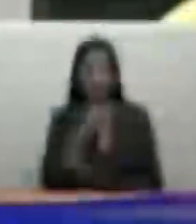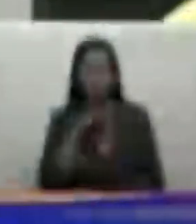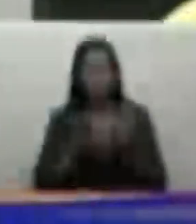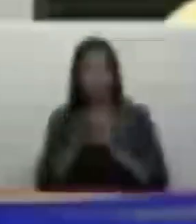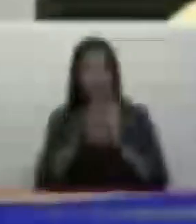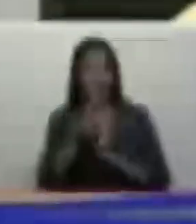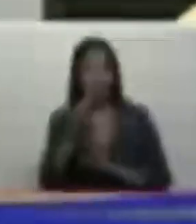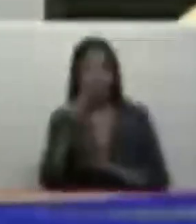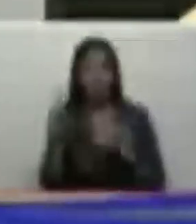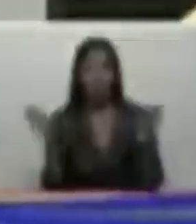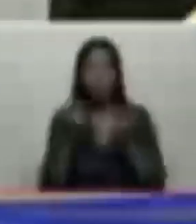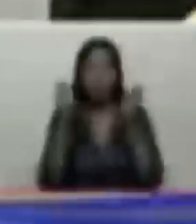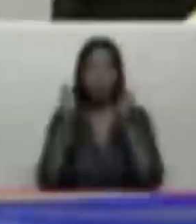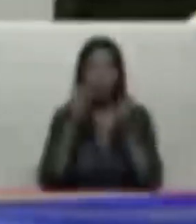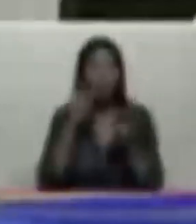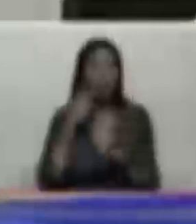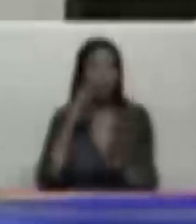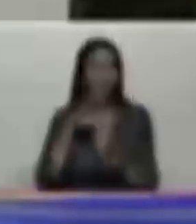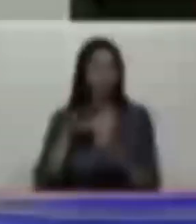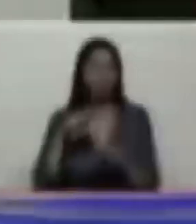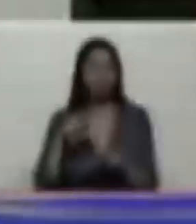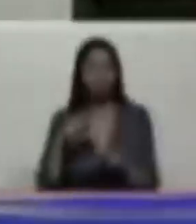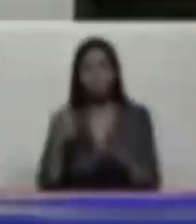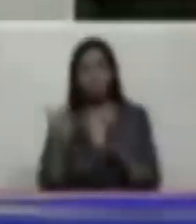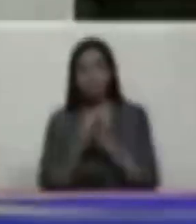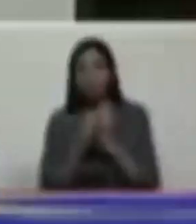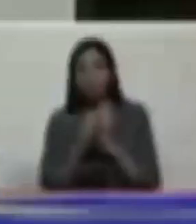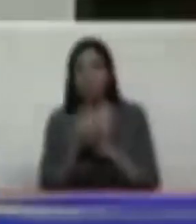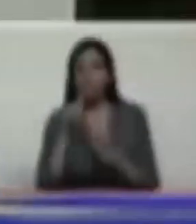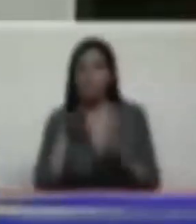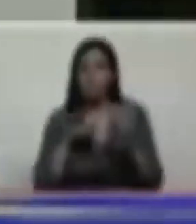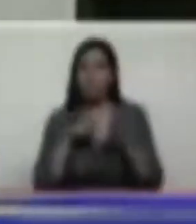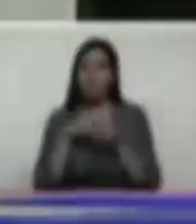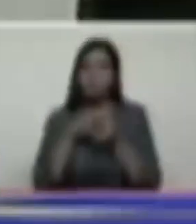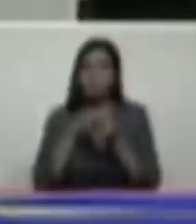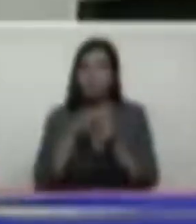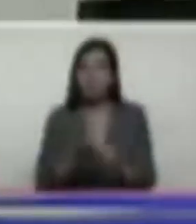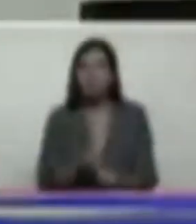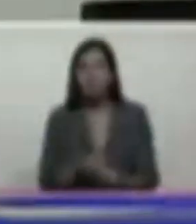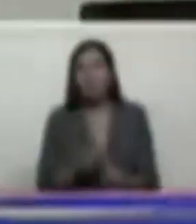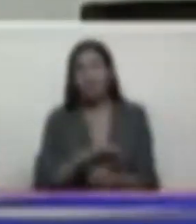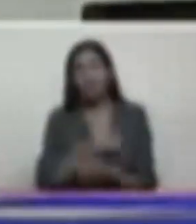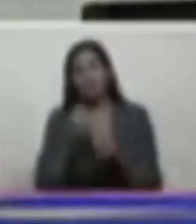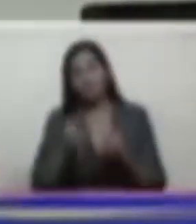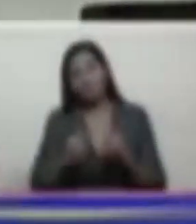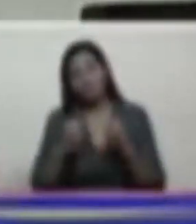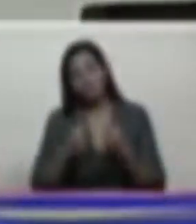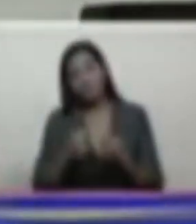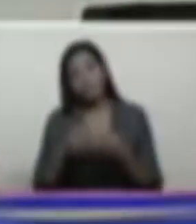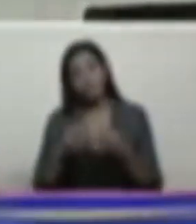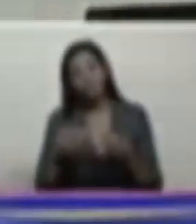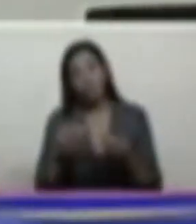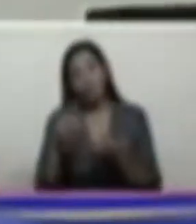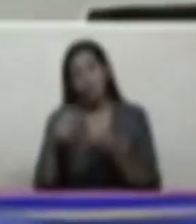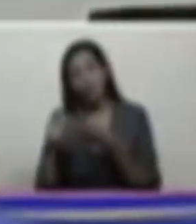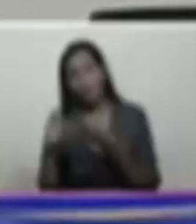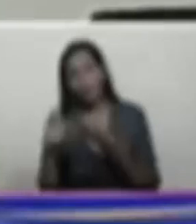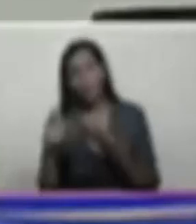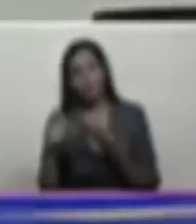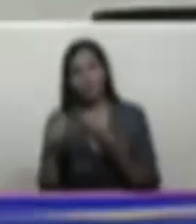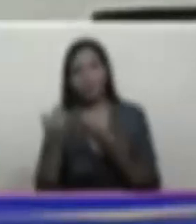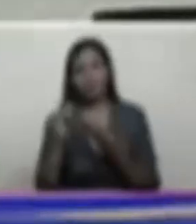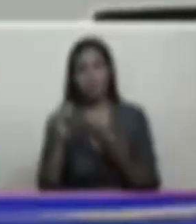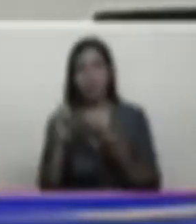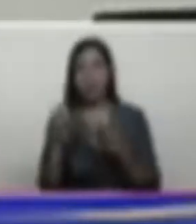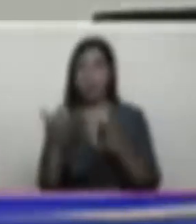la jornada nuestra de vacunación es está dirigida en este momento a fortalecer lo que nosotros llamamos la rutina es decir las